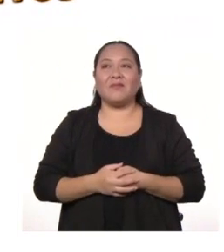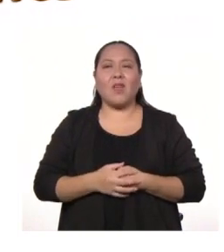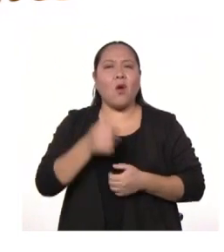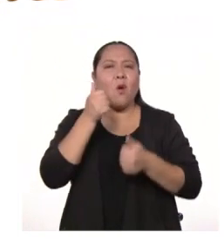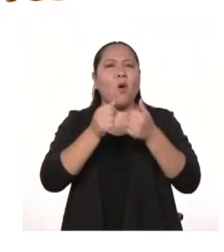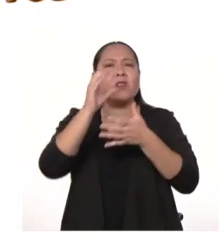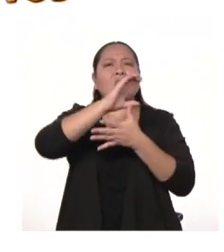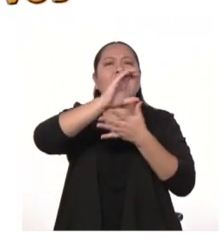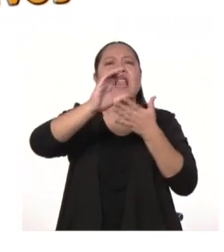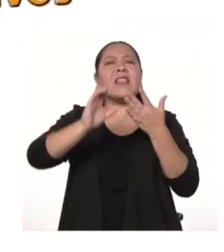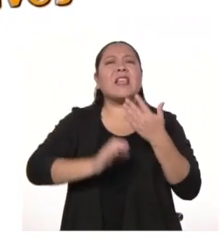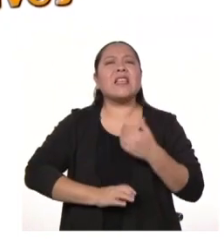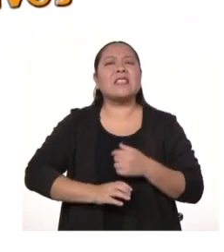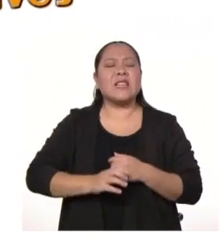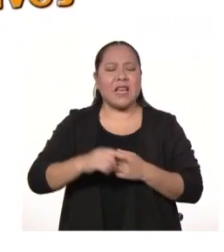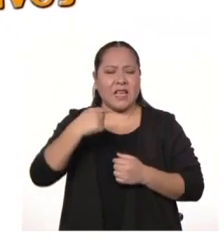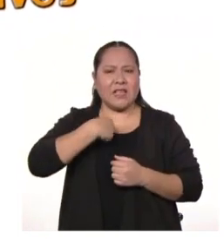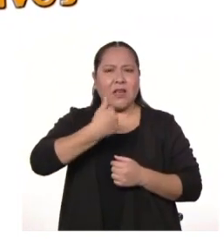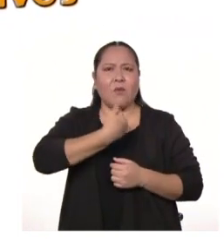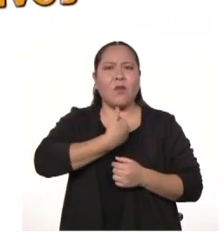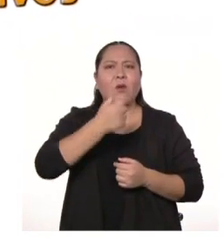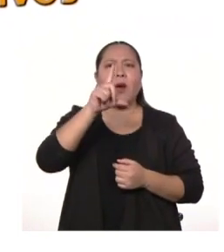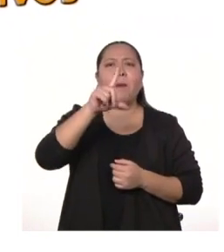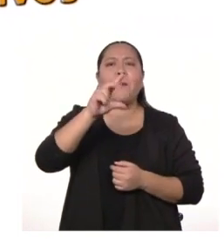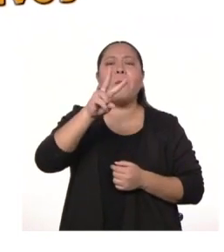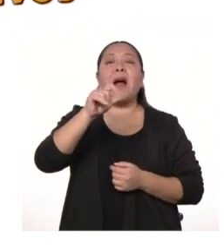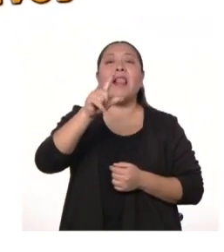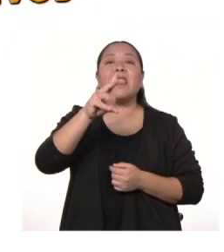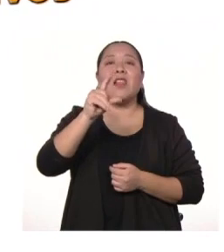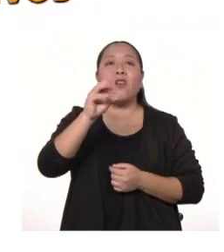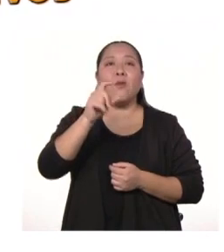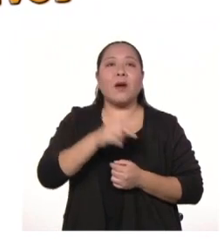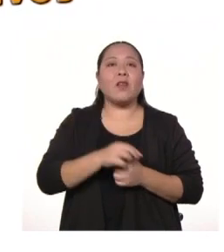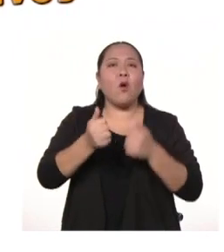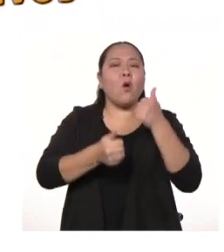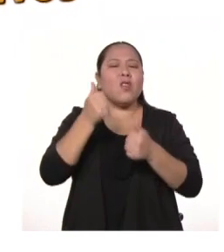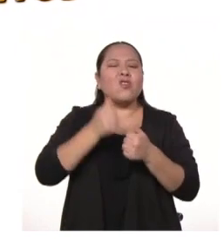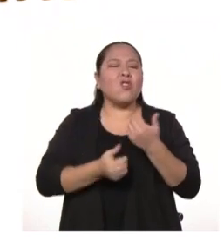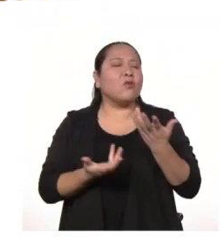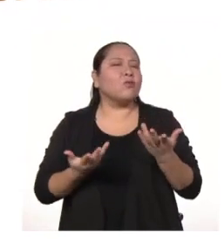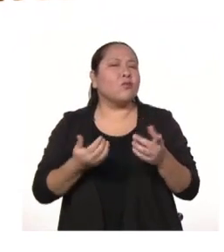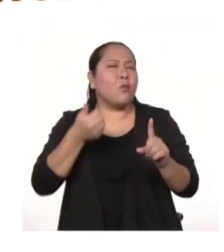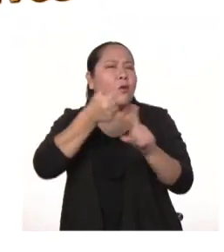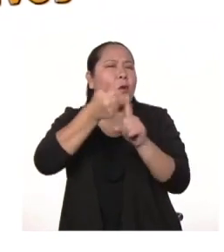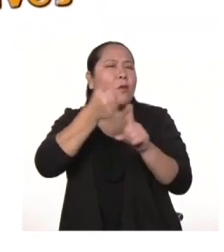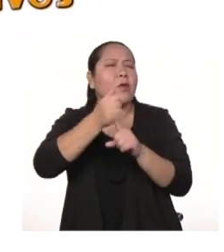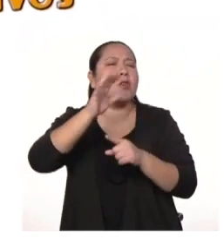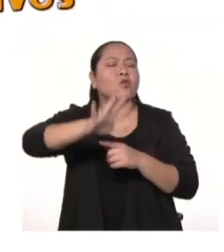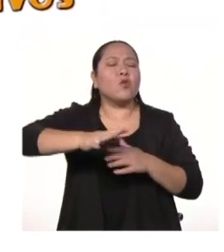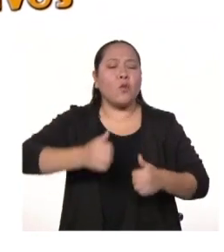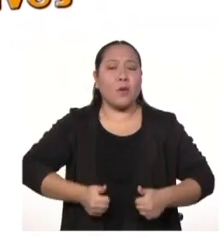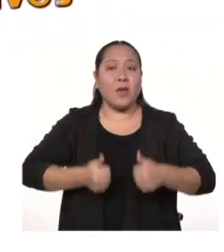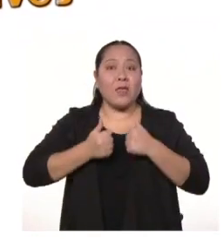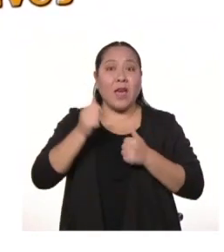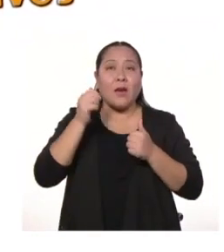características de la personalidad de Abraham Valdelomar y qué hechos de su vida fueron representativos en su adultez?